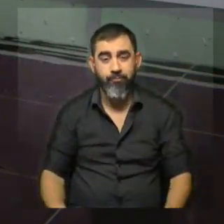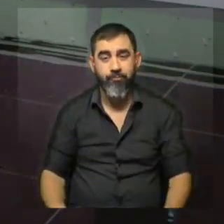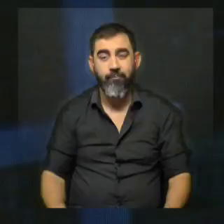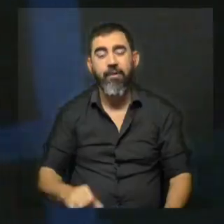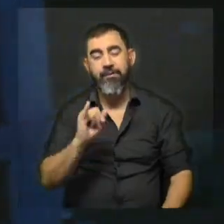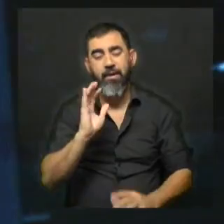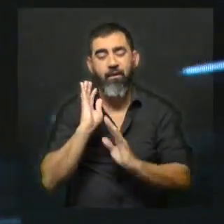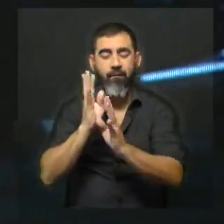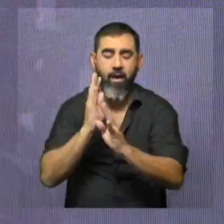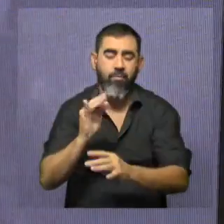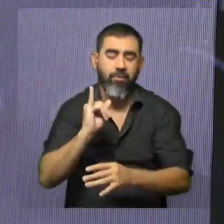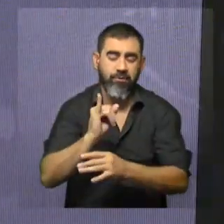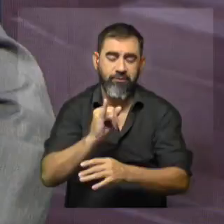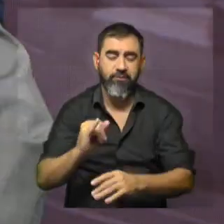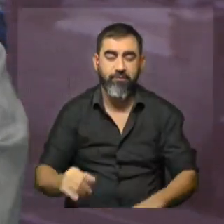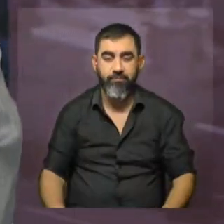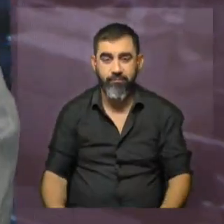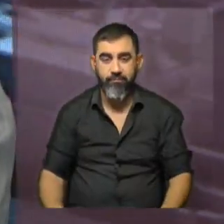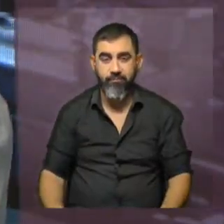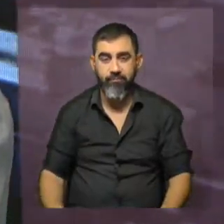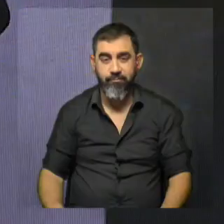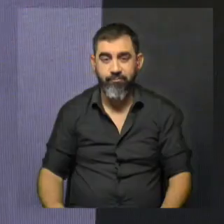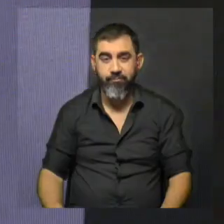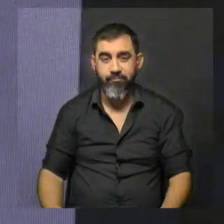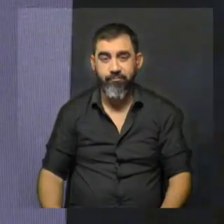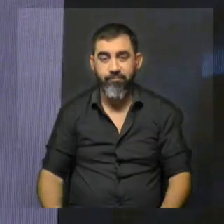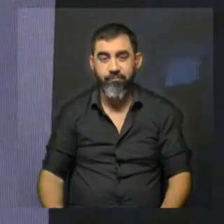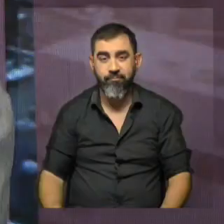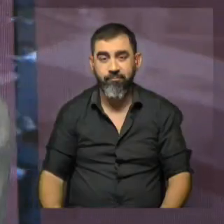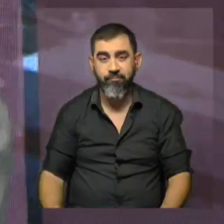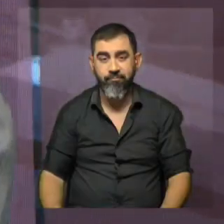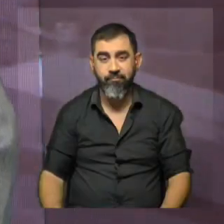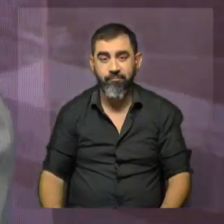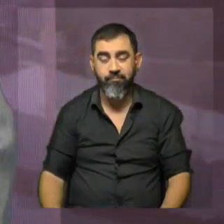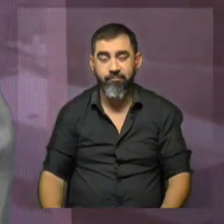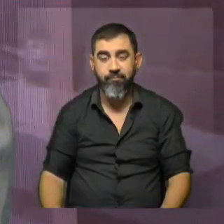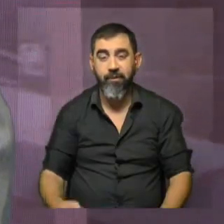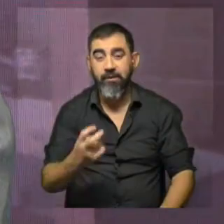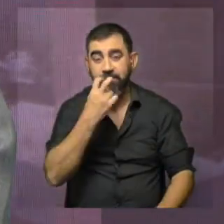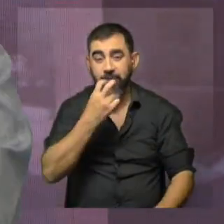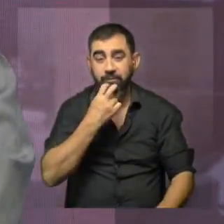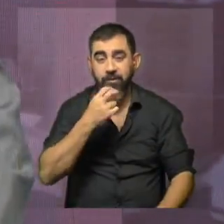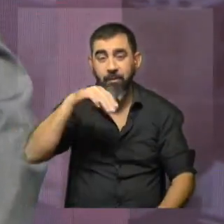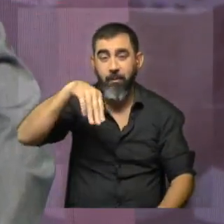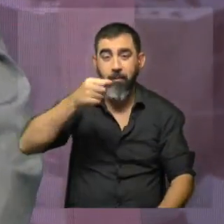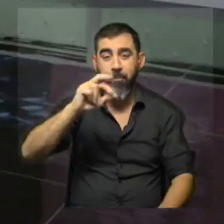íbamos, ¿cómo lo íbamos a ver? Qué espantoso eso. Y está lleno de... Es horrible lo que estamos contando. En San José está lleno porque son maragatos.